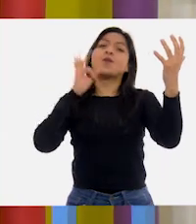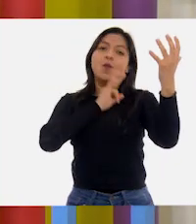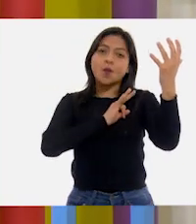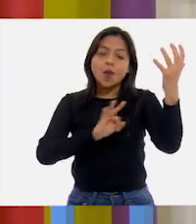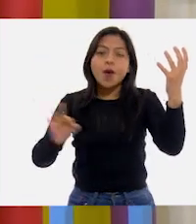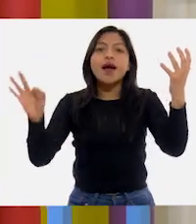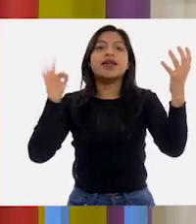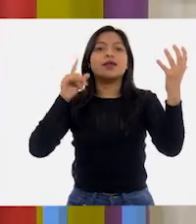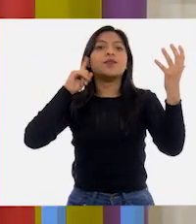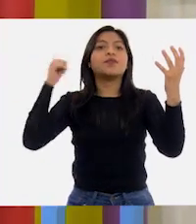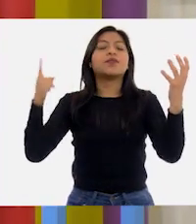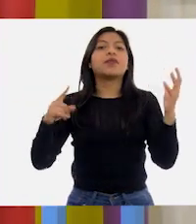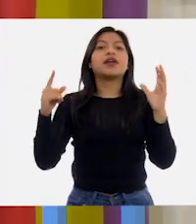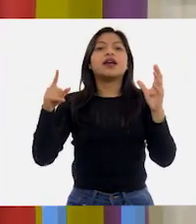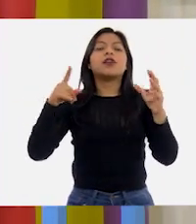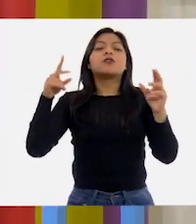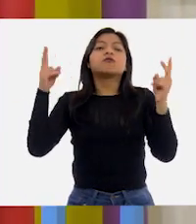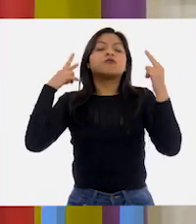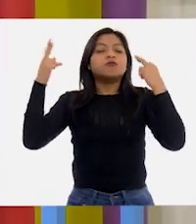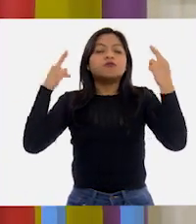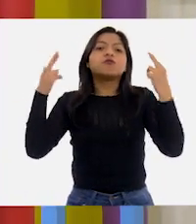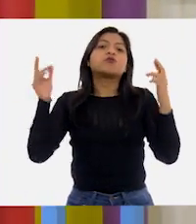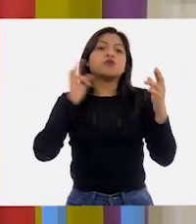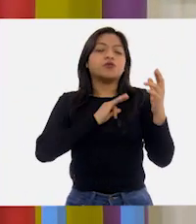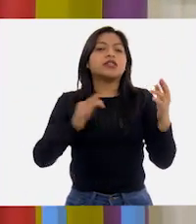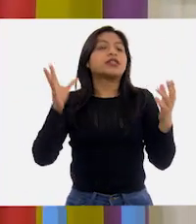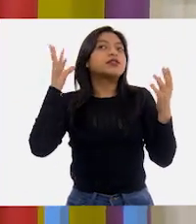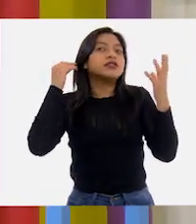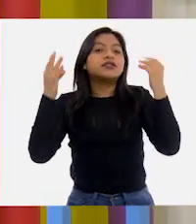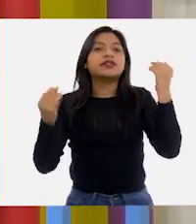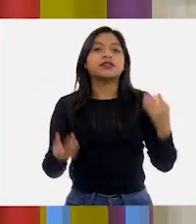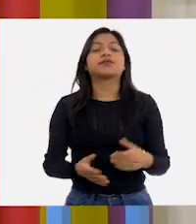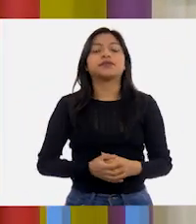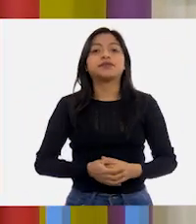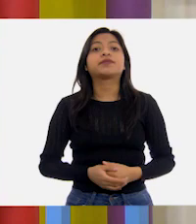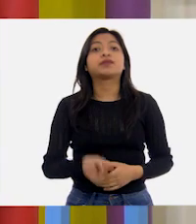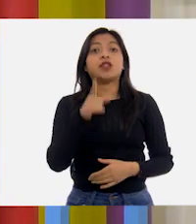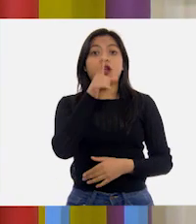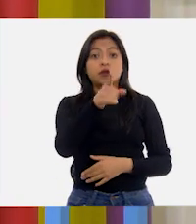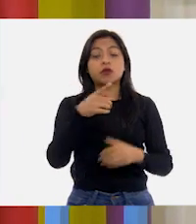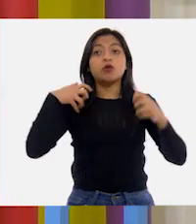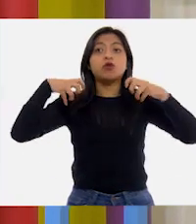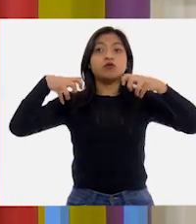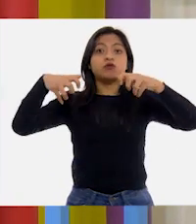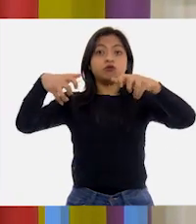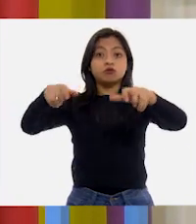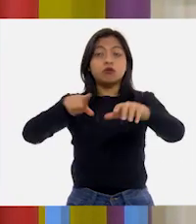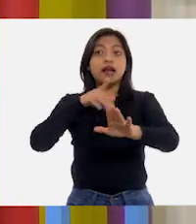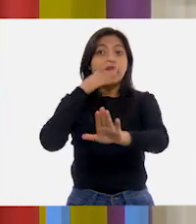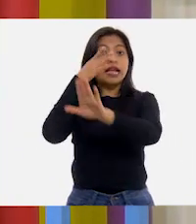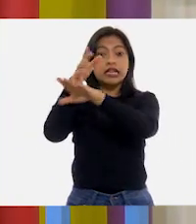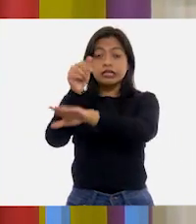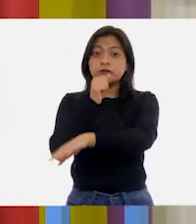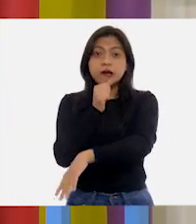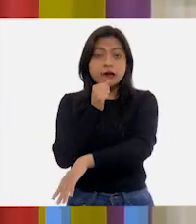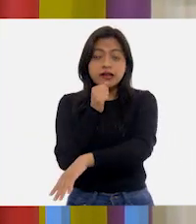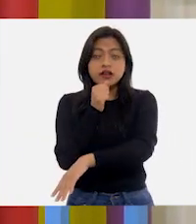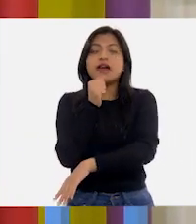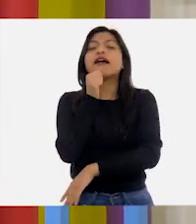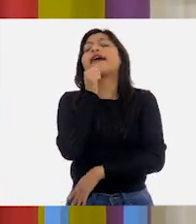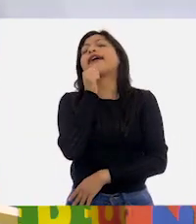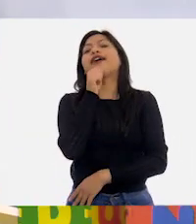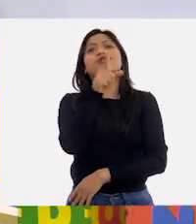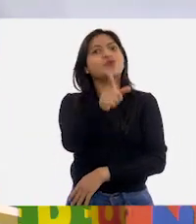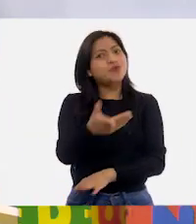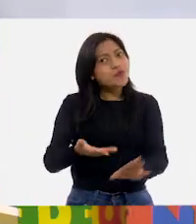envolver toda la sala. Es toda una experiencia visitar un teatro. Si no han tenido la oportunidad de ver uno o de entrar a uno, no